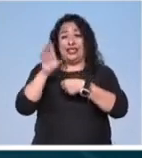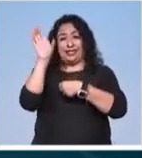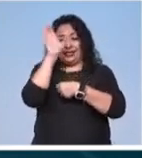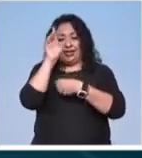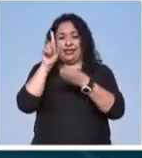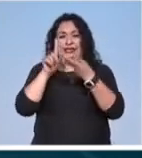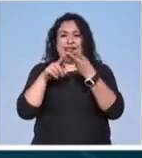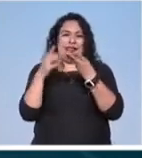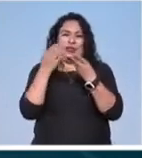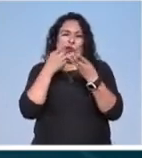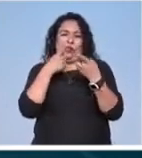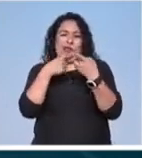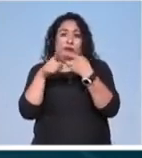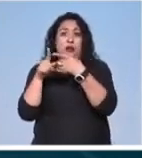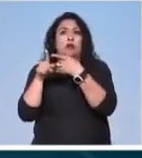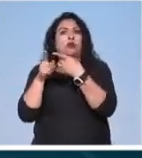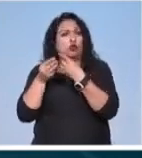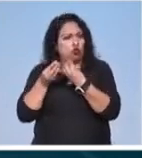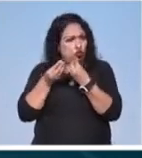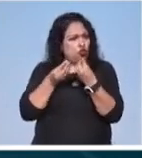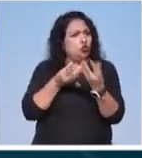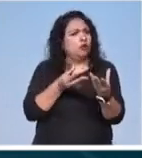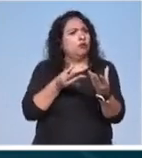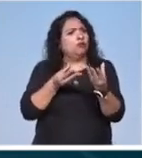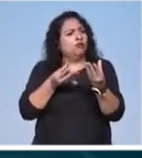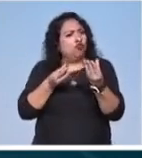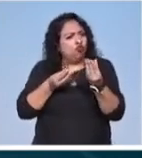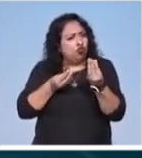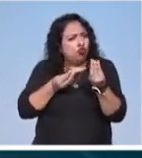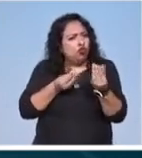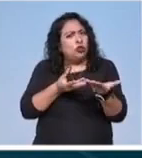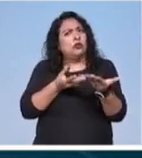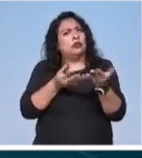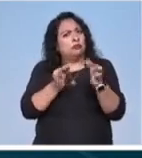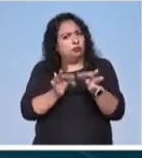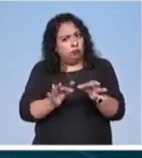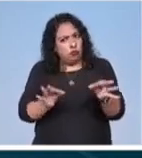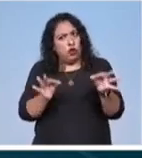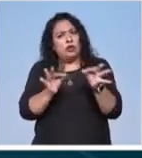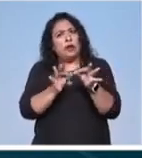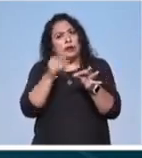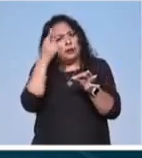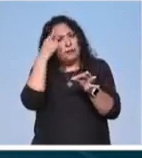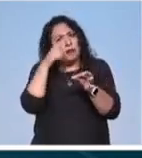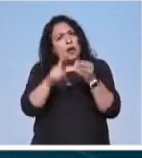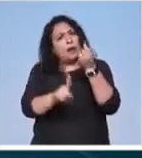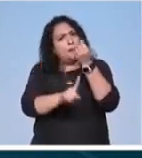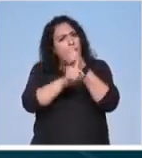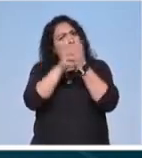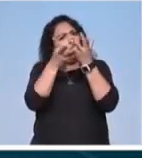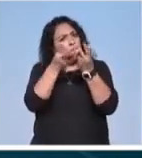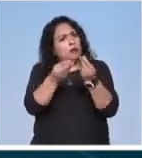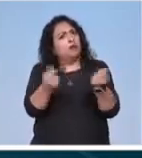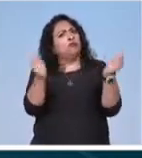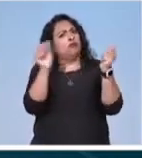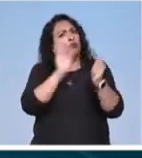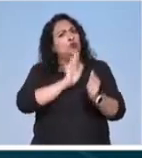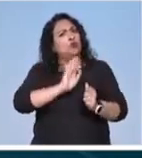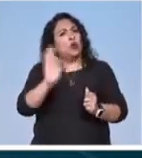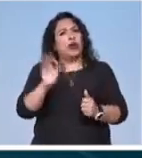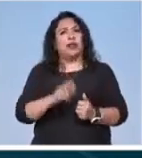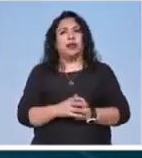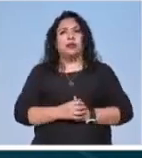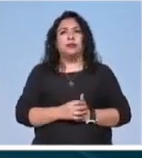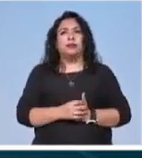científicas, la academia, contribuyen de una manera fundamental a resolver grandes problemas nacionales.